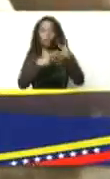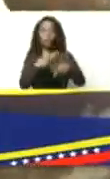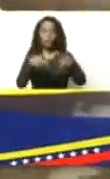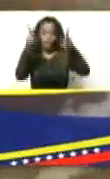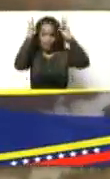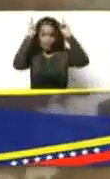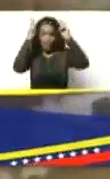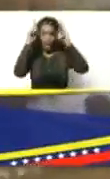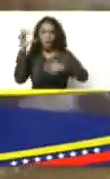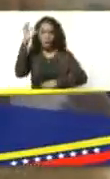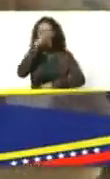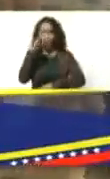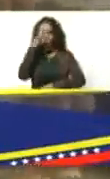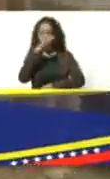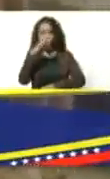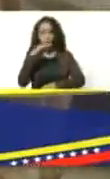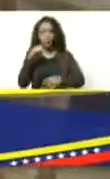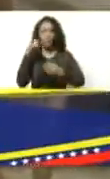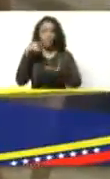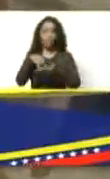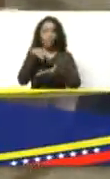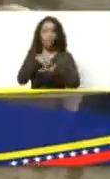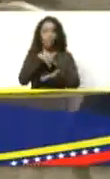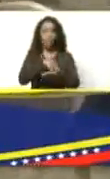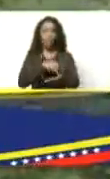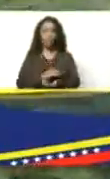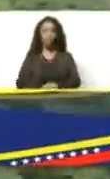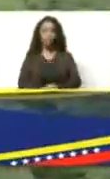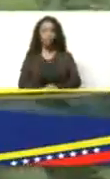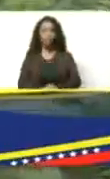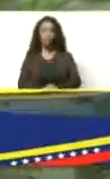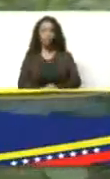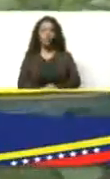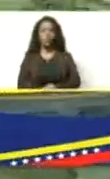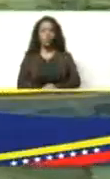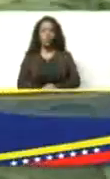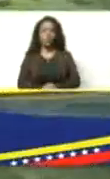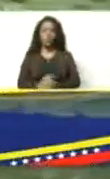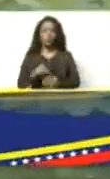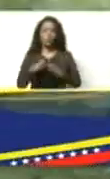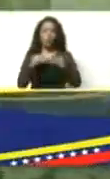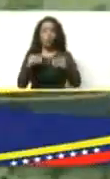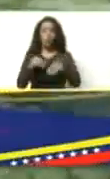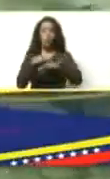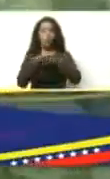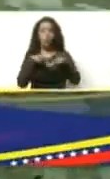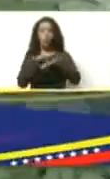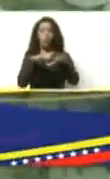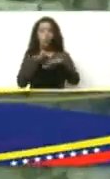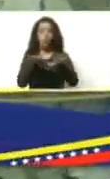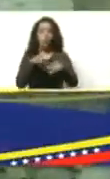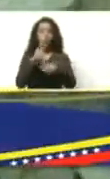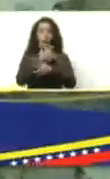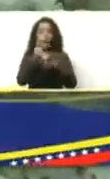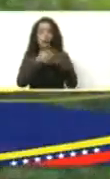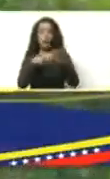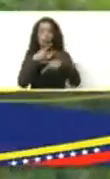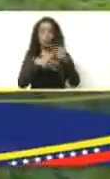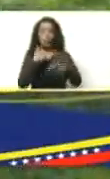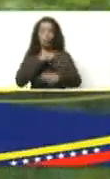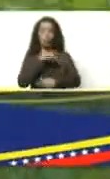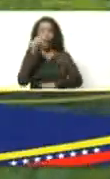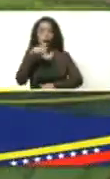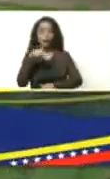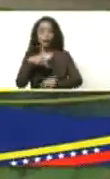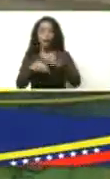de cerdos, producción caprina, muy importante, producción ovina y producción piscícola, que es una línea de producción que también